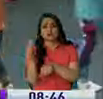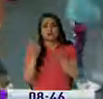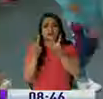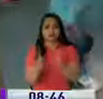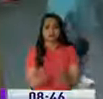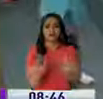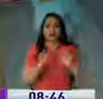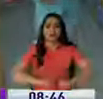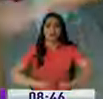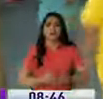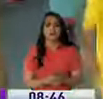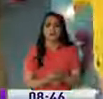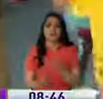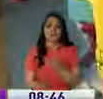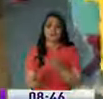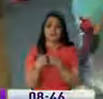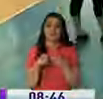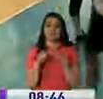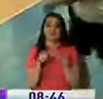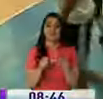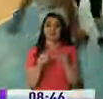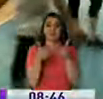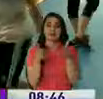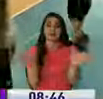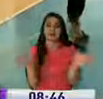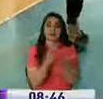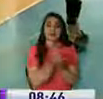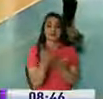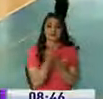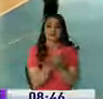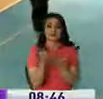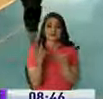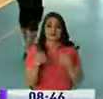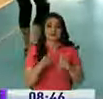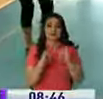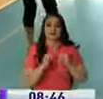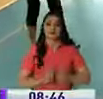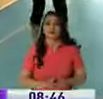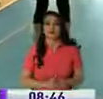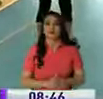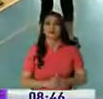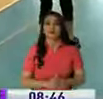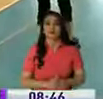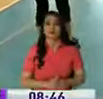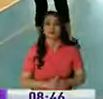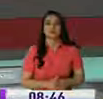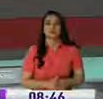¿no? Las inscripciones continuarán abiertas algunas semanas más, informó Sofía Vintimilla.